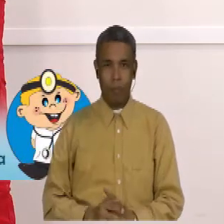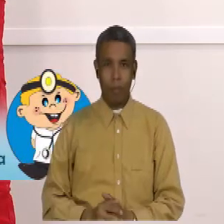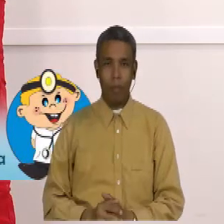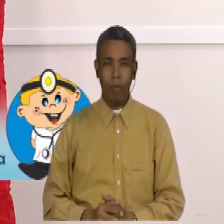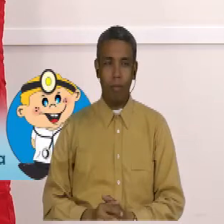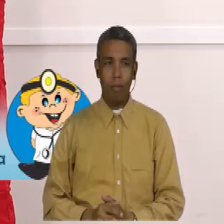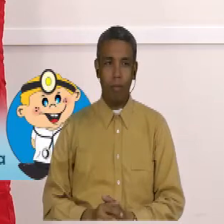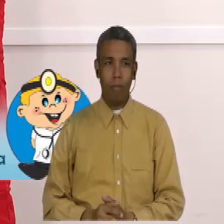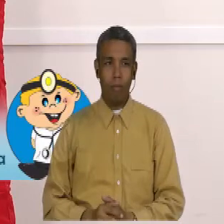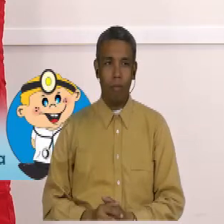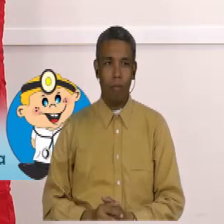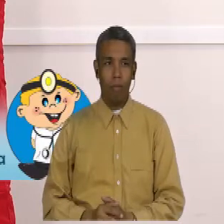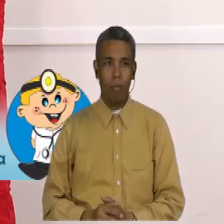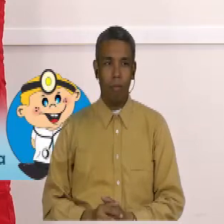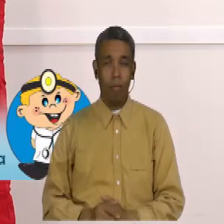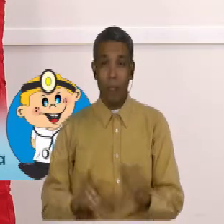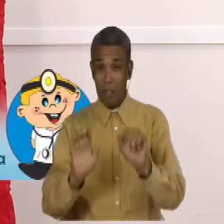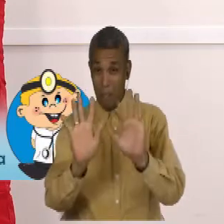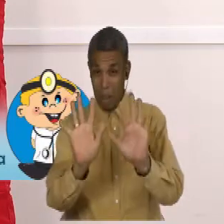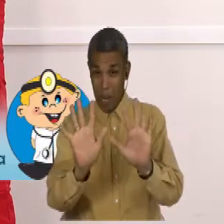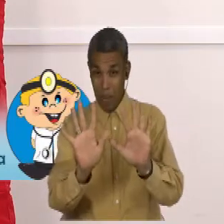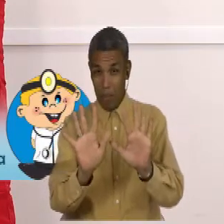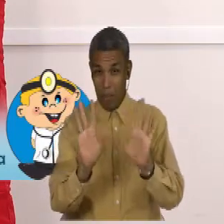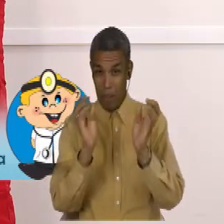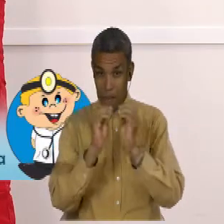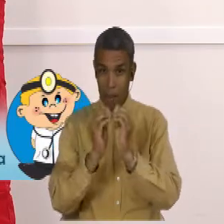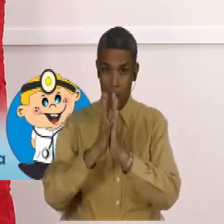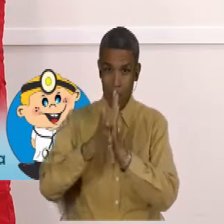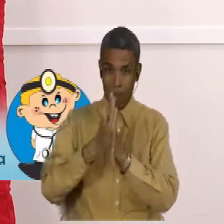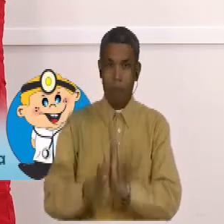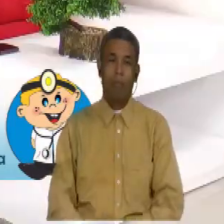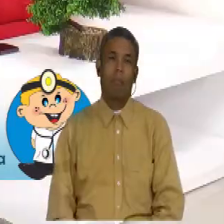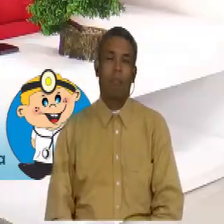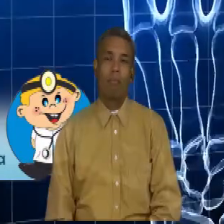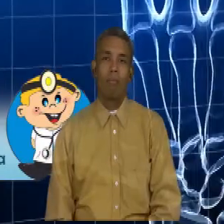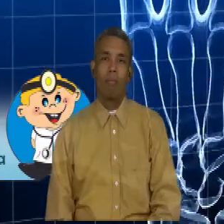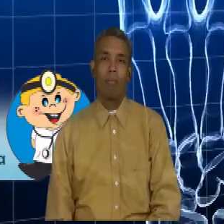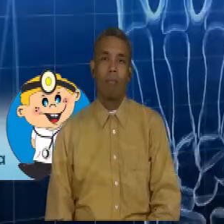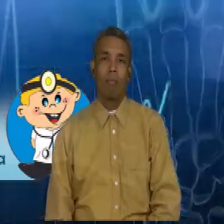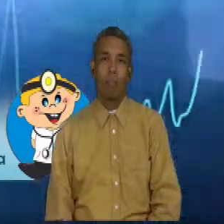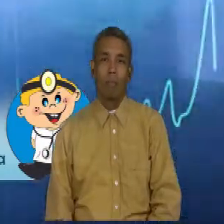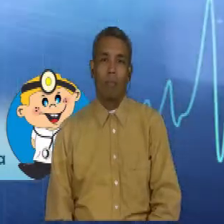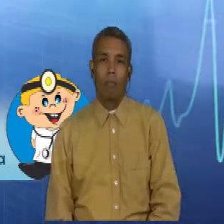casa y televidentes, no se muevan, ya regresamos con nuestro tema del día.